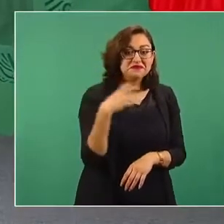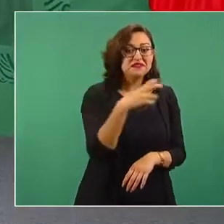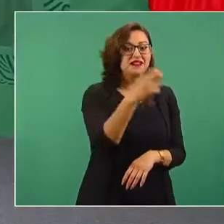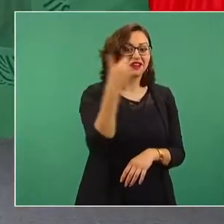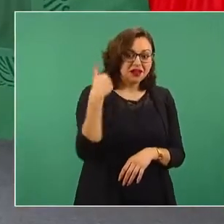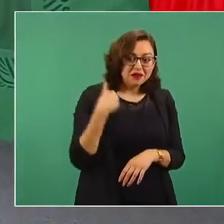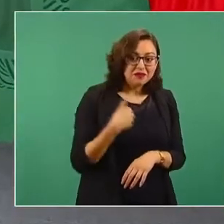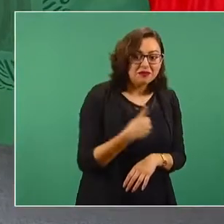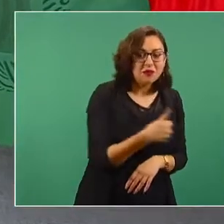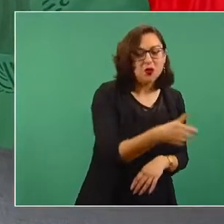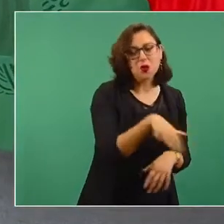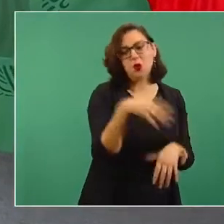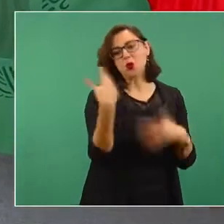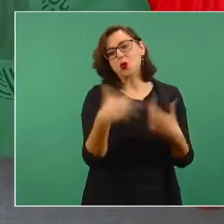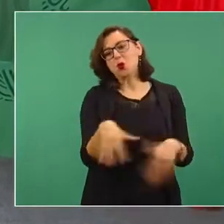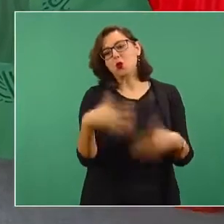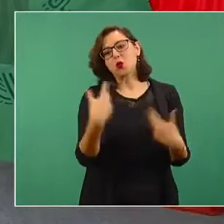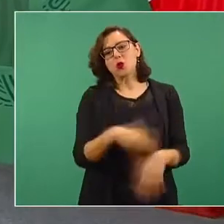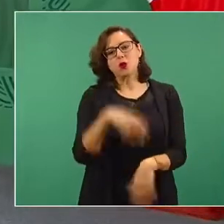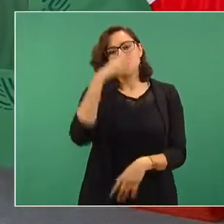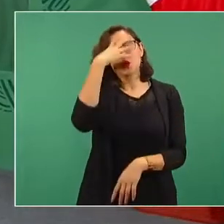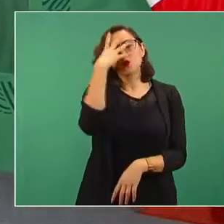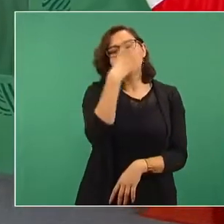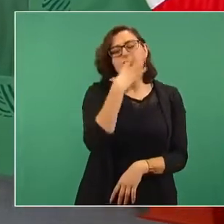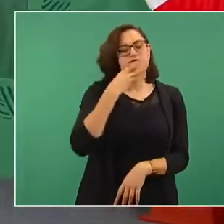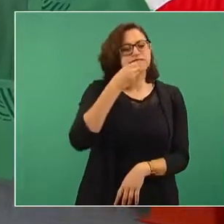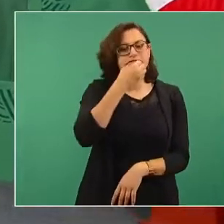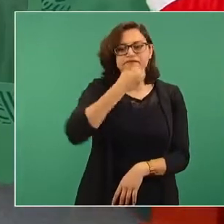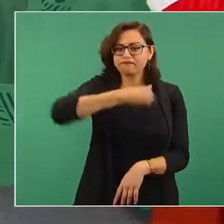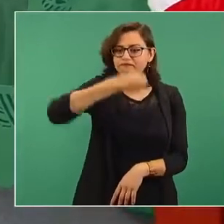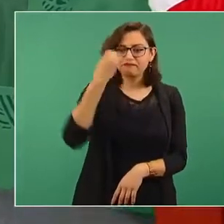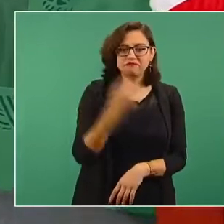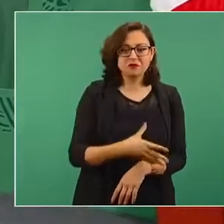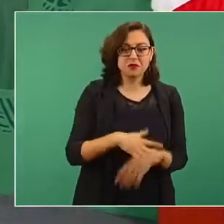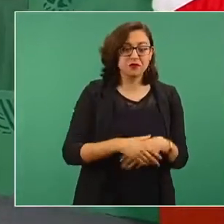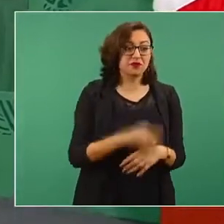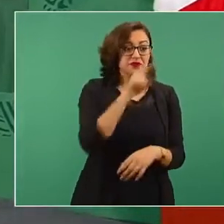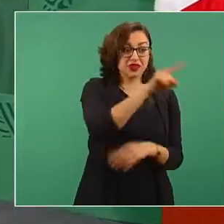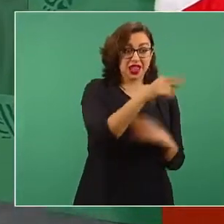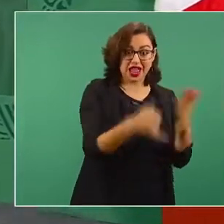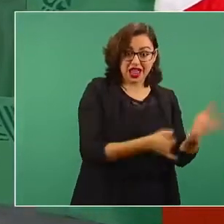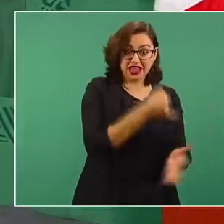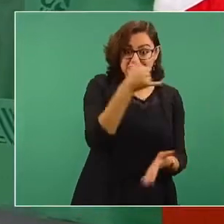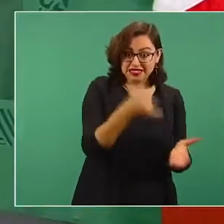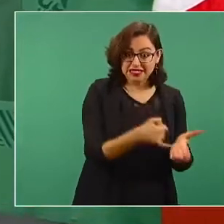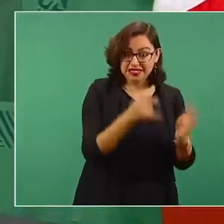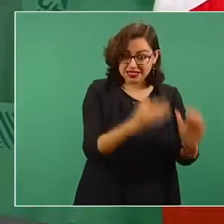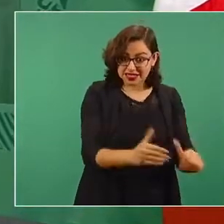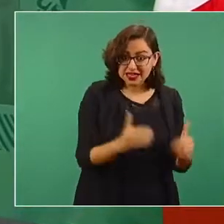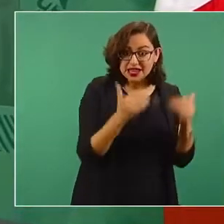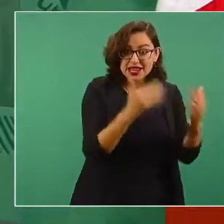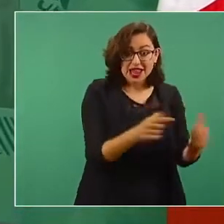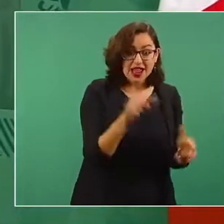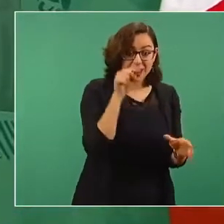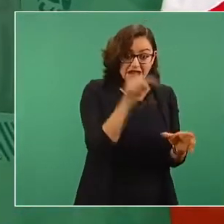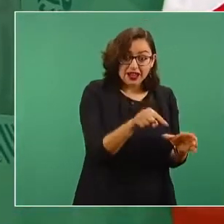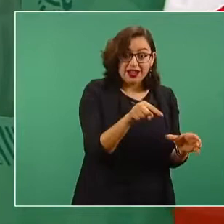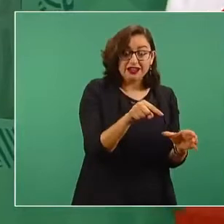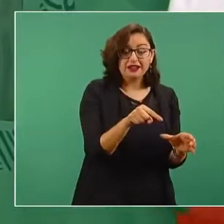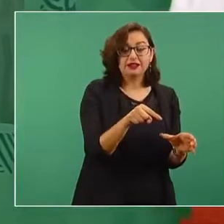es un viaje no solo a las Islas Marías, es un viaje a